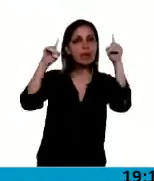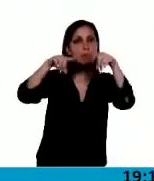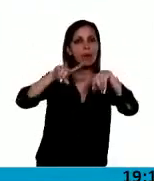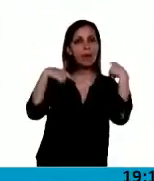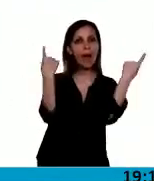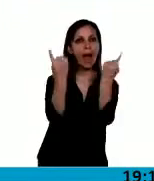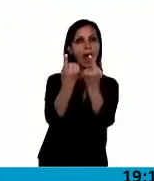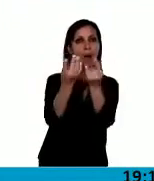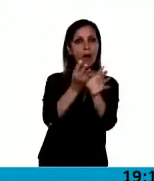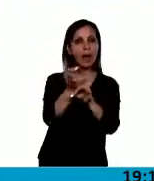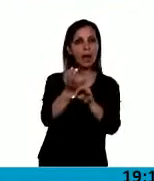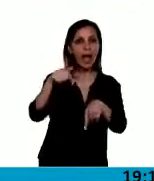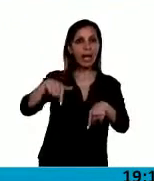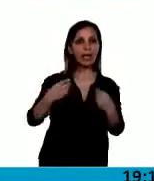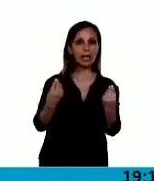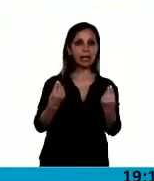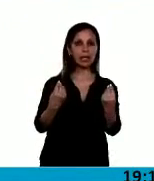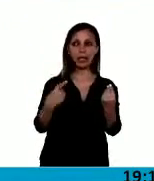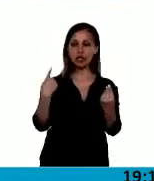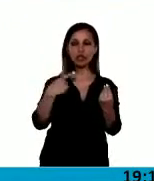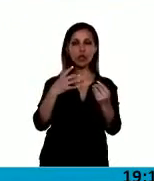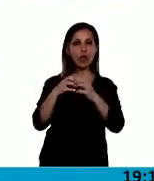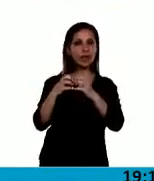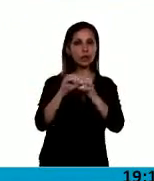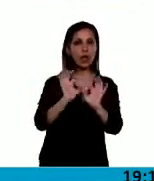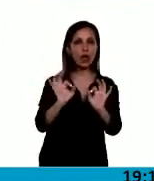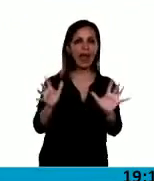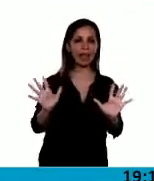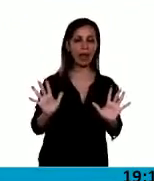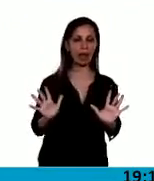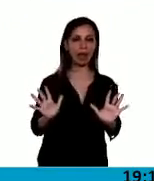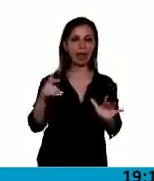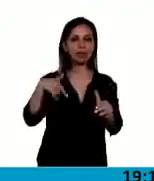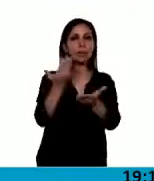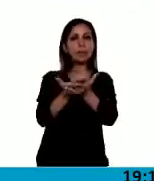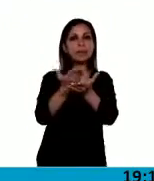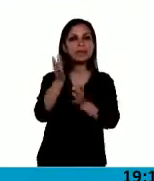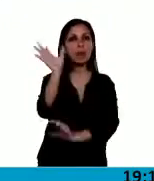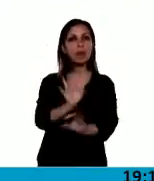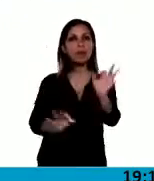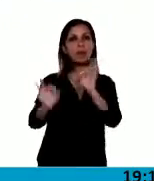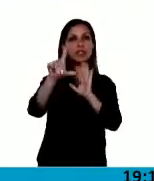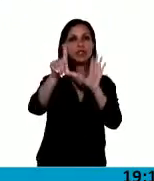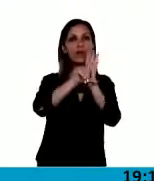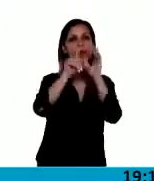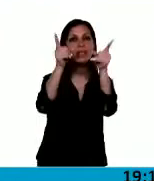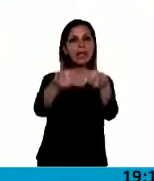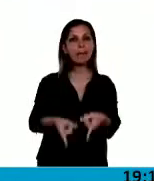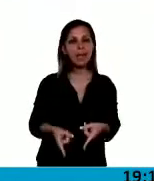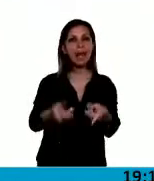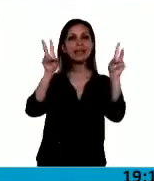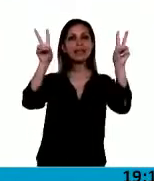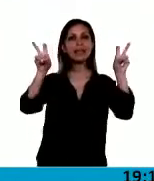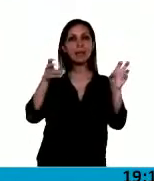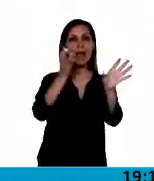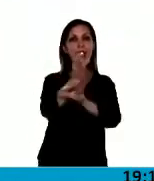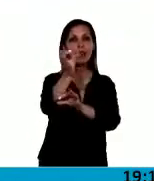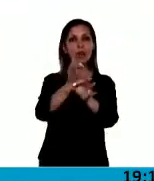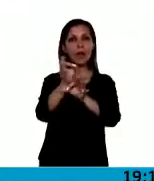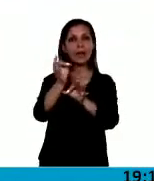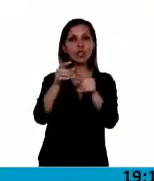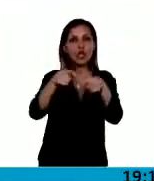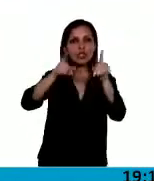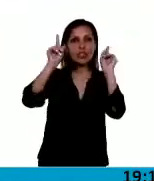nosotros ni siquiera podemos discutirlo hemos presentado aquí un proyecto de ley para que también la educación sea